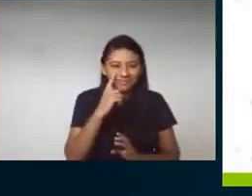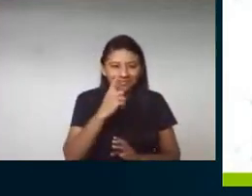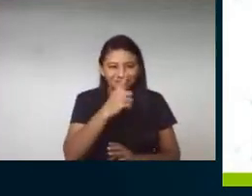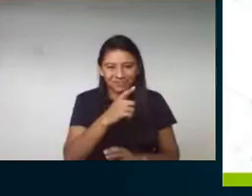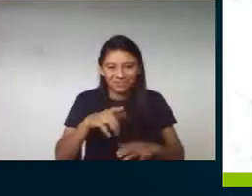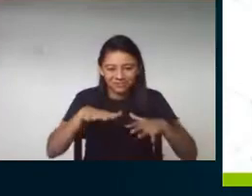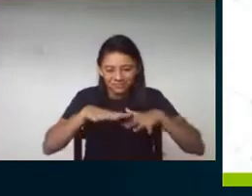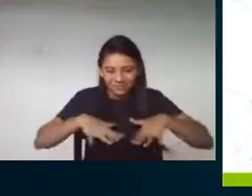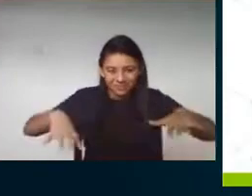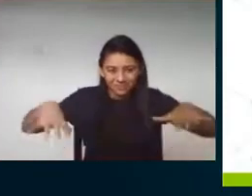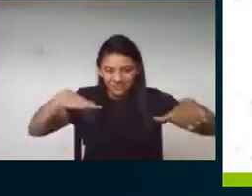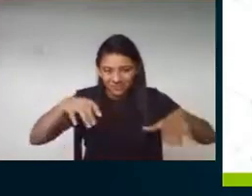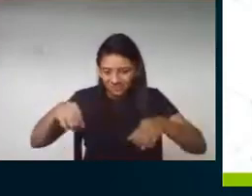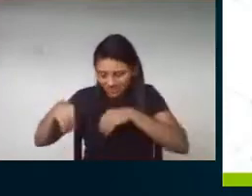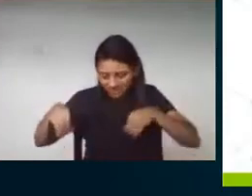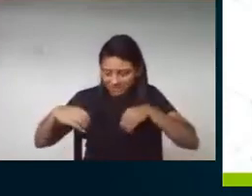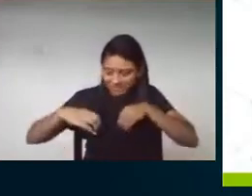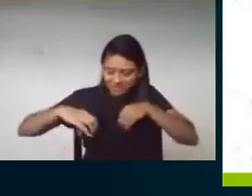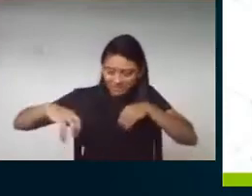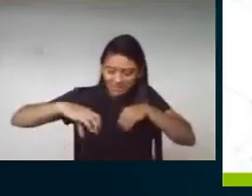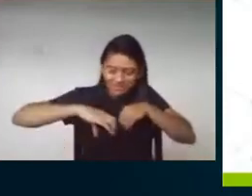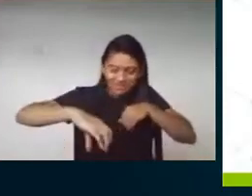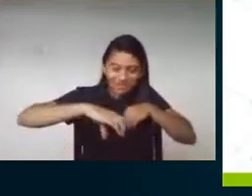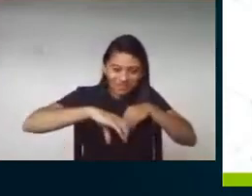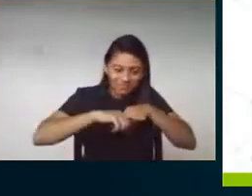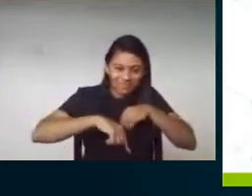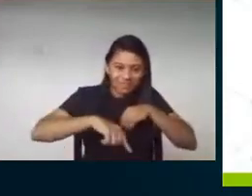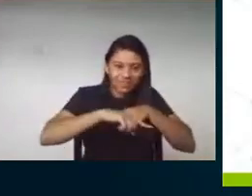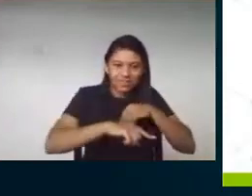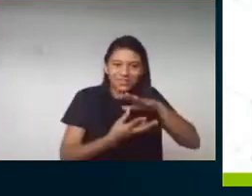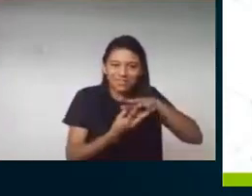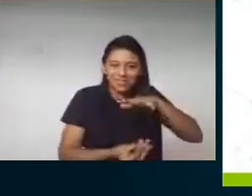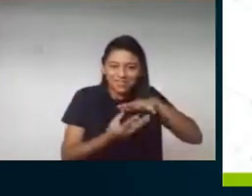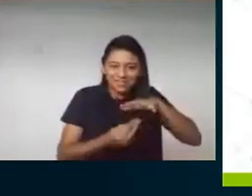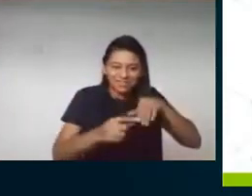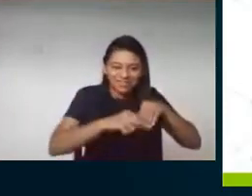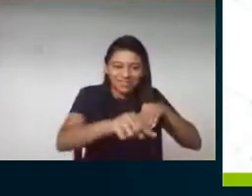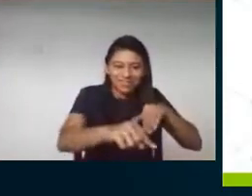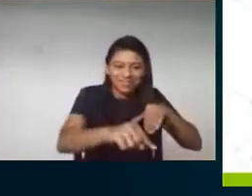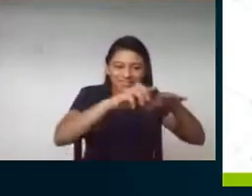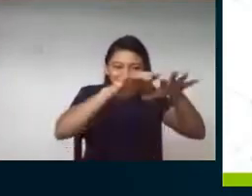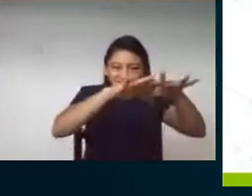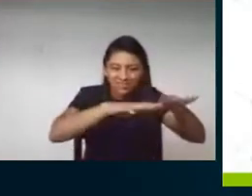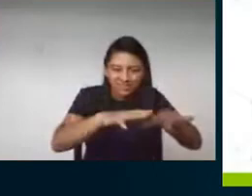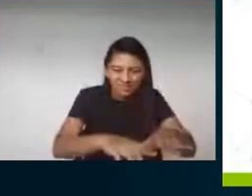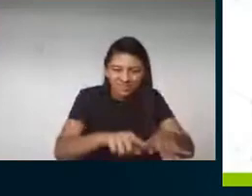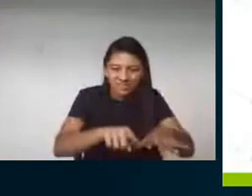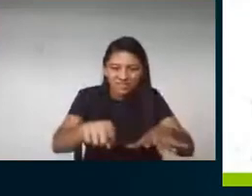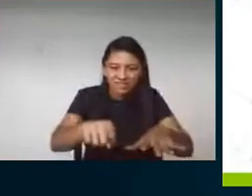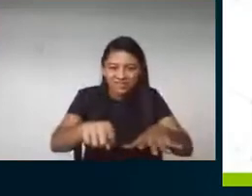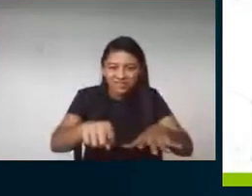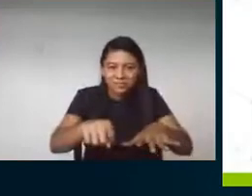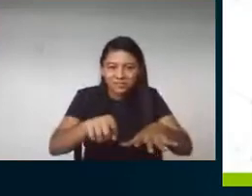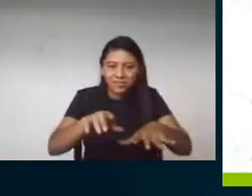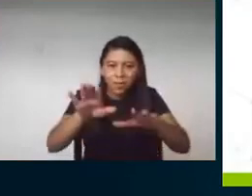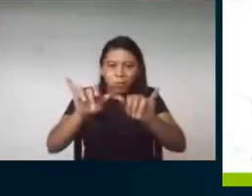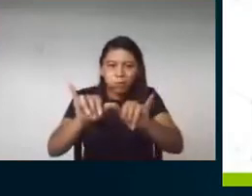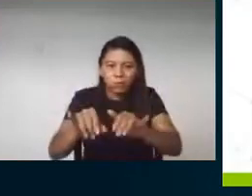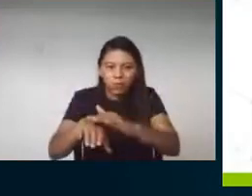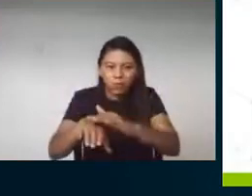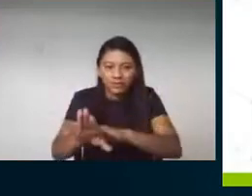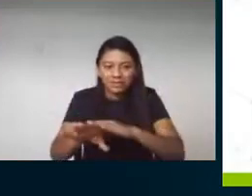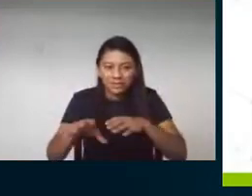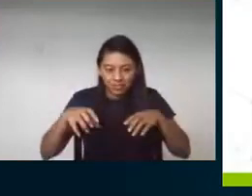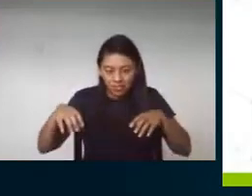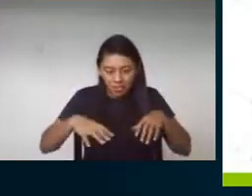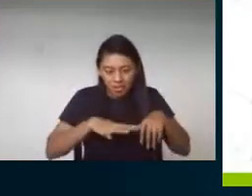distinguir las 6 unidades de floculación, las 6 unidades de sedimentación. Y el análisis lo comenzamos en orden, por